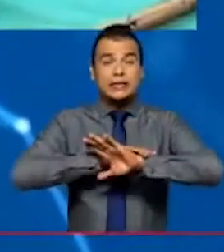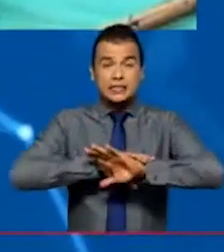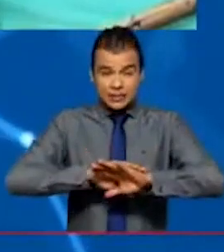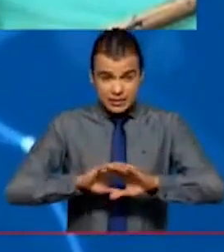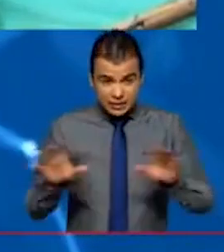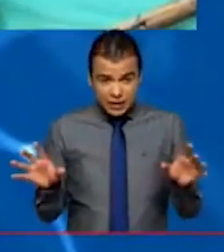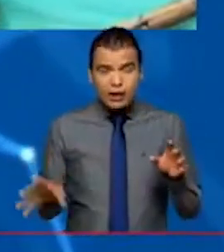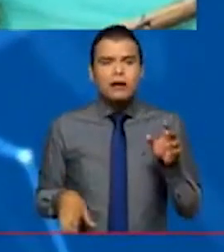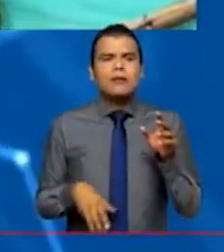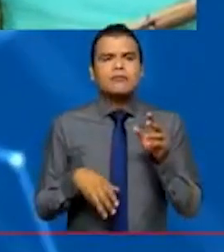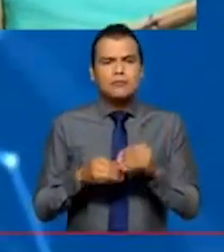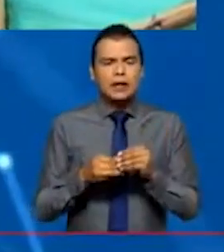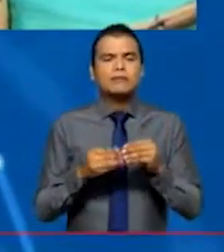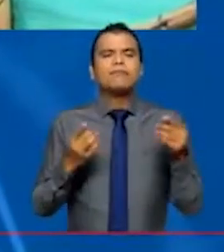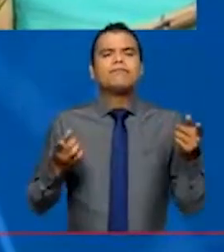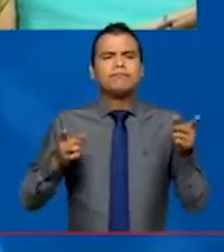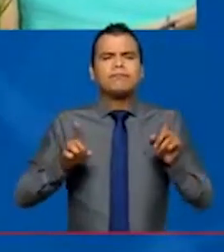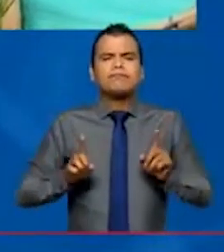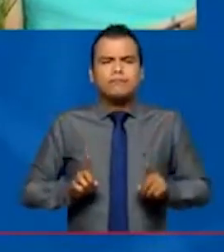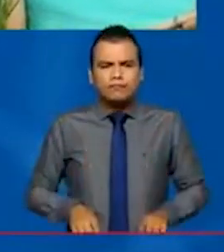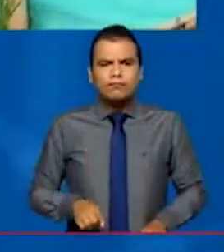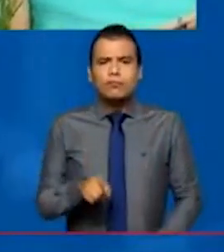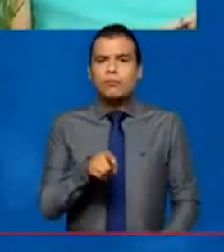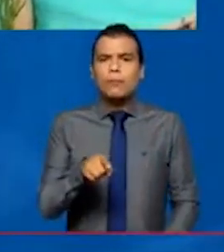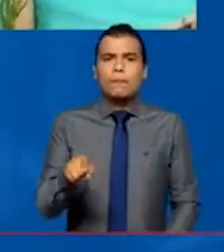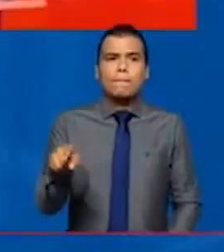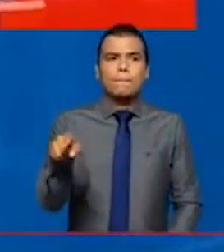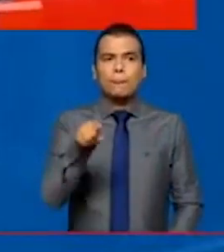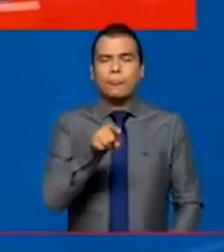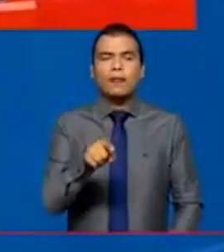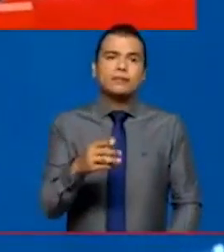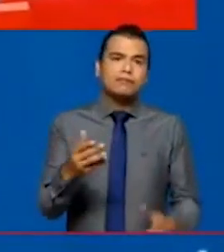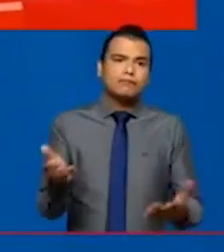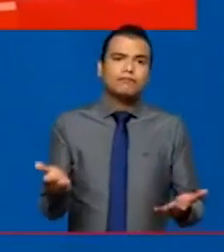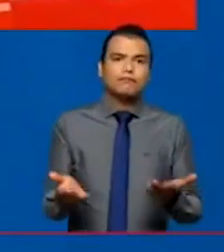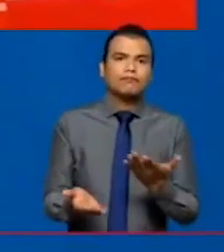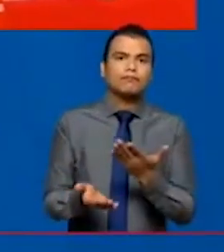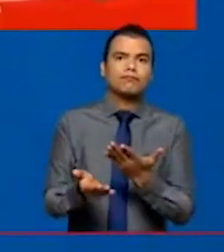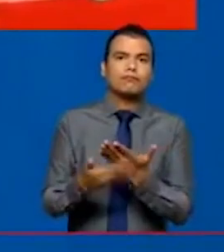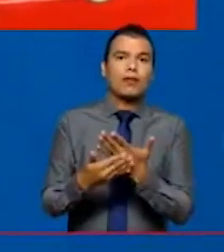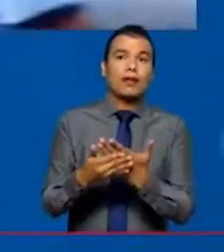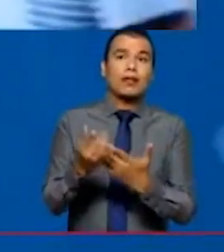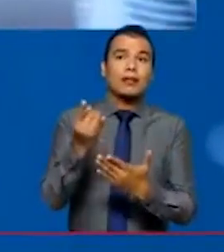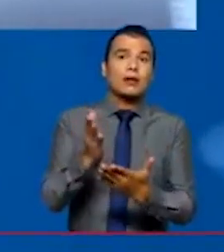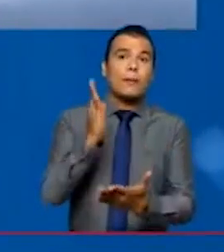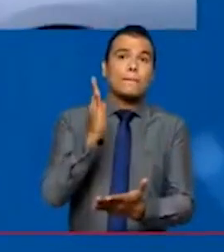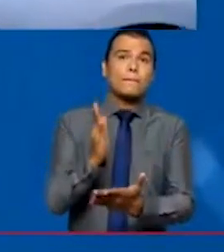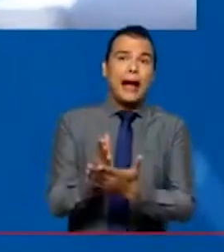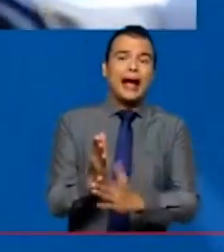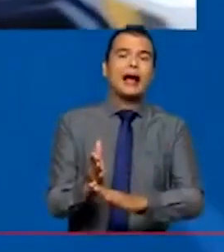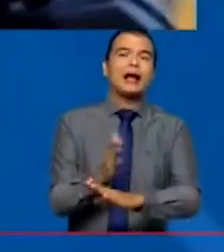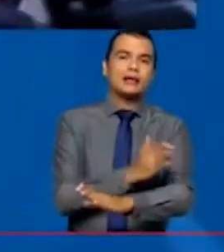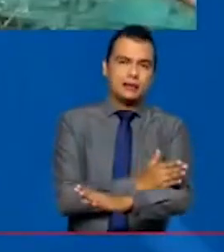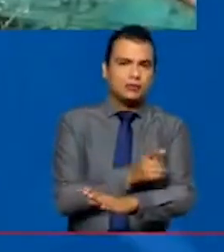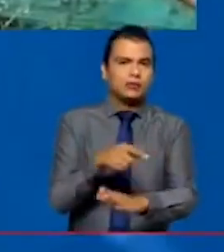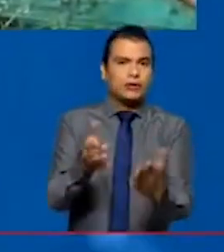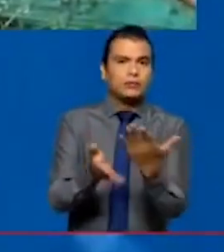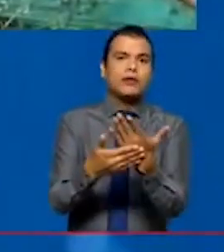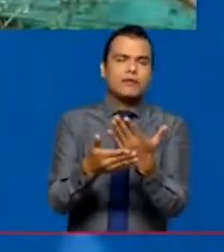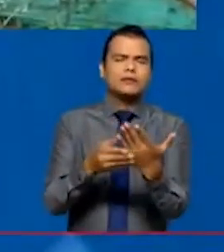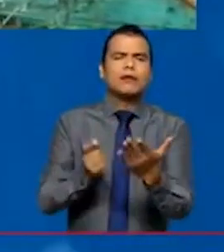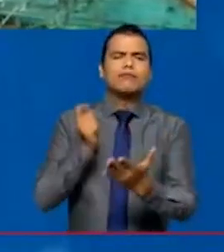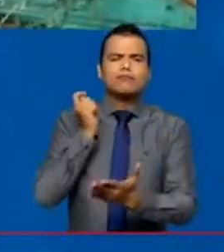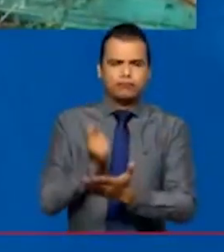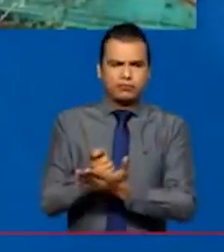en el municipio de Tuluá, sino también para garantizar y prevenir hechos que se presenten en este municipio.